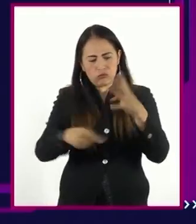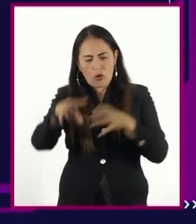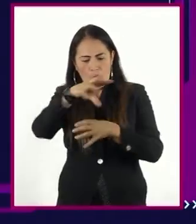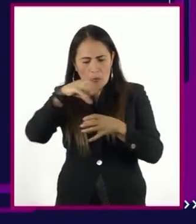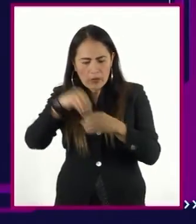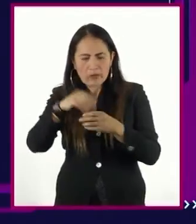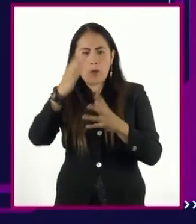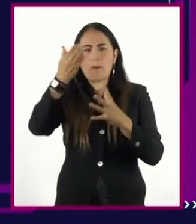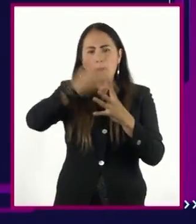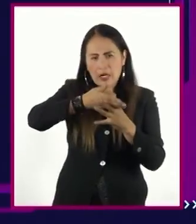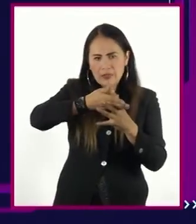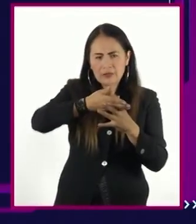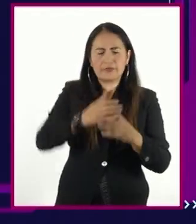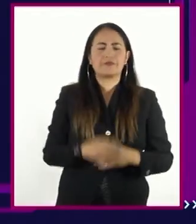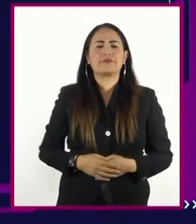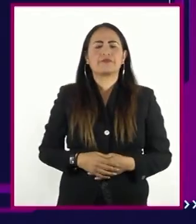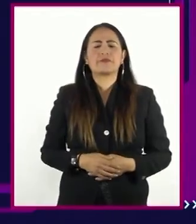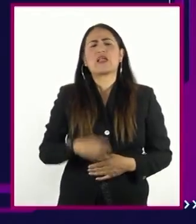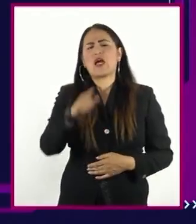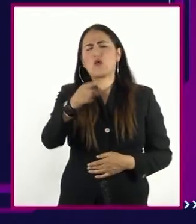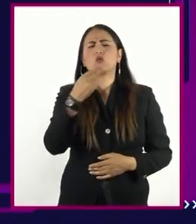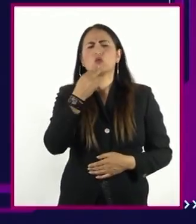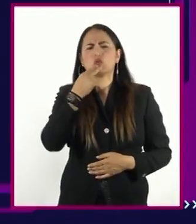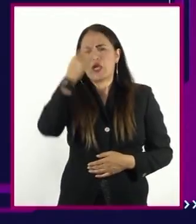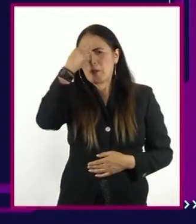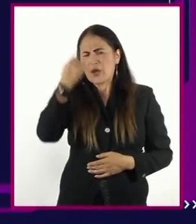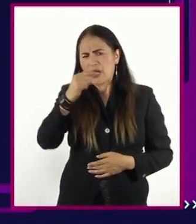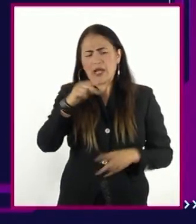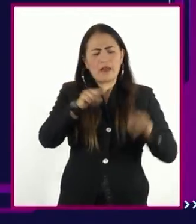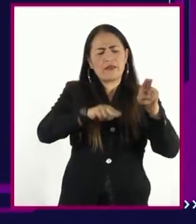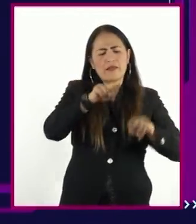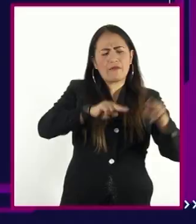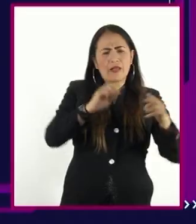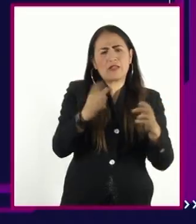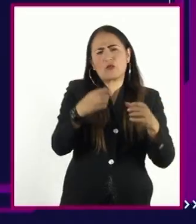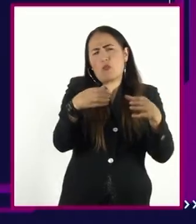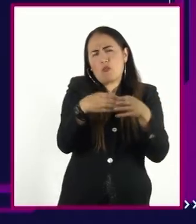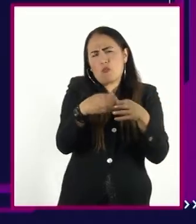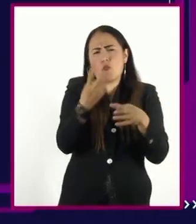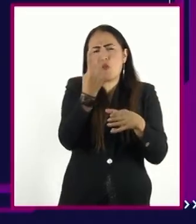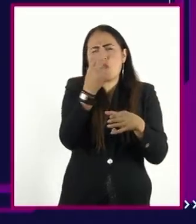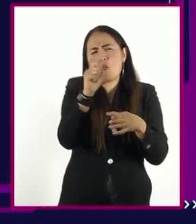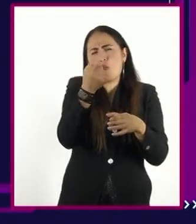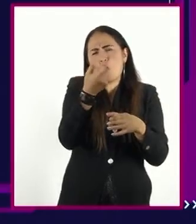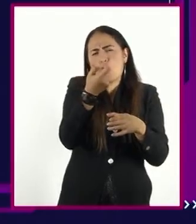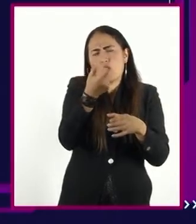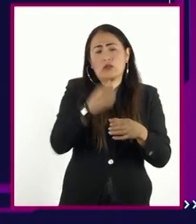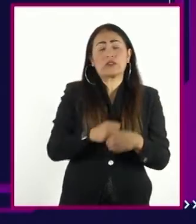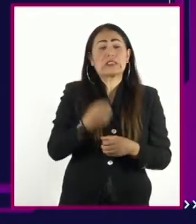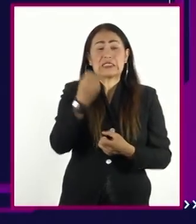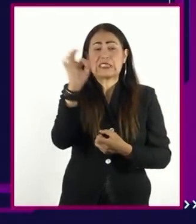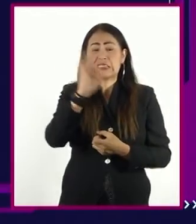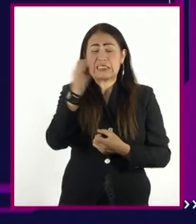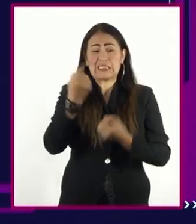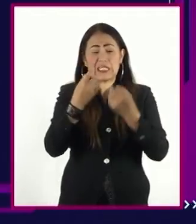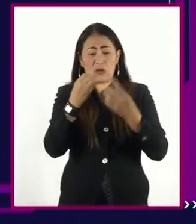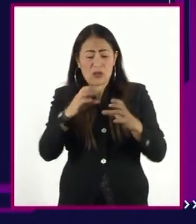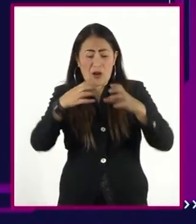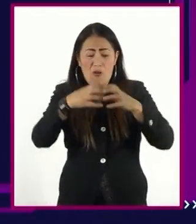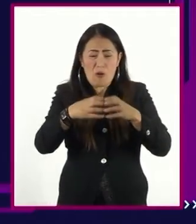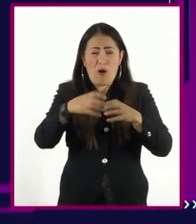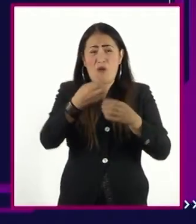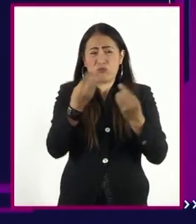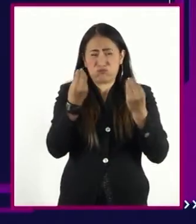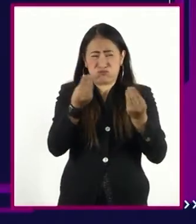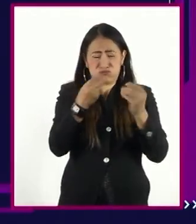Se recomienda utilizarla cuando las categorías son pocas, ya que si el gráfico tiene muchas variables, casi no aporta información